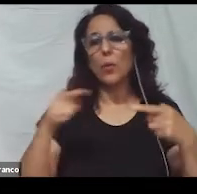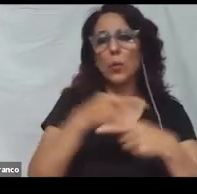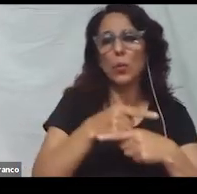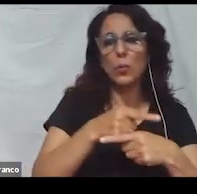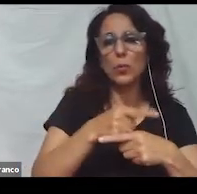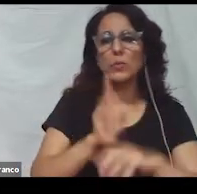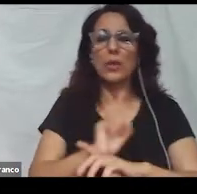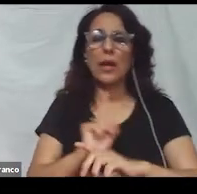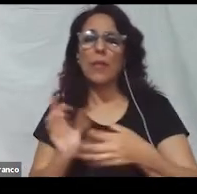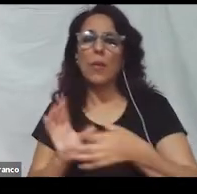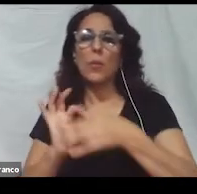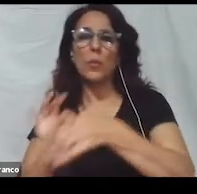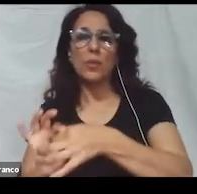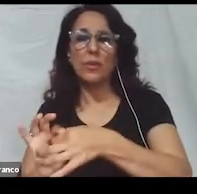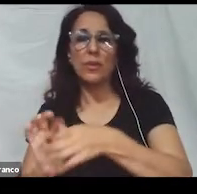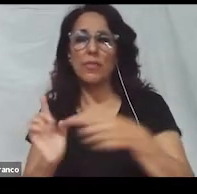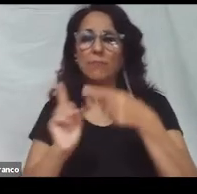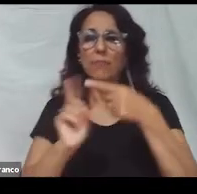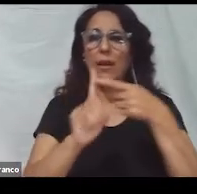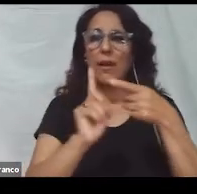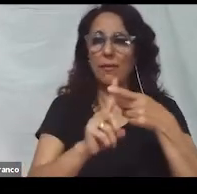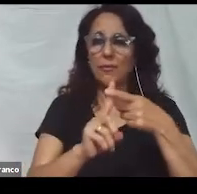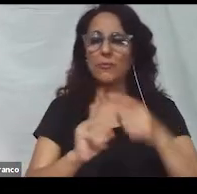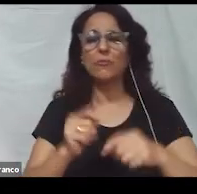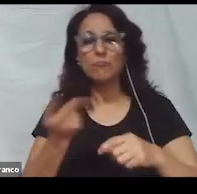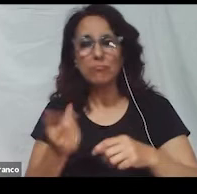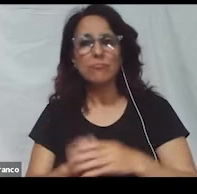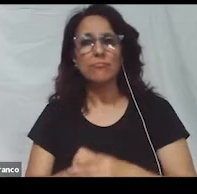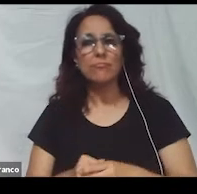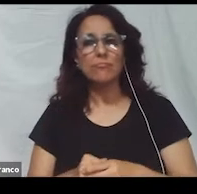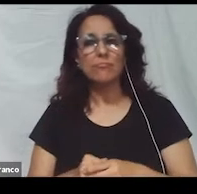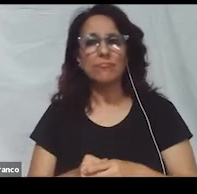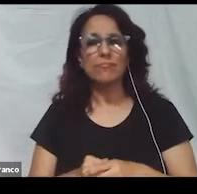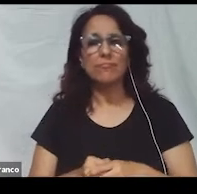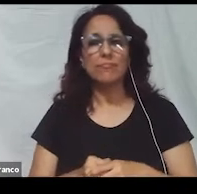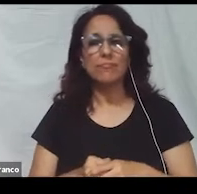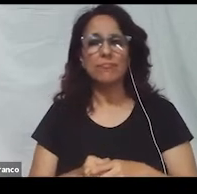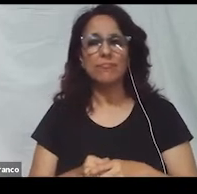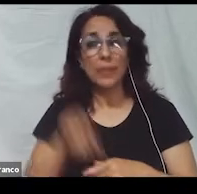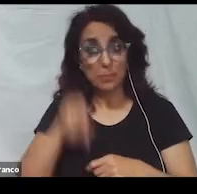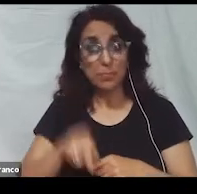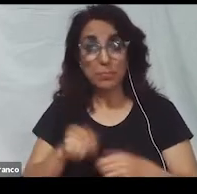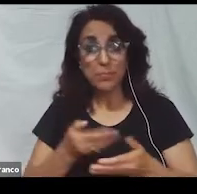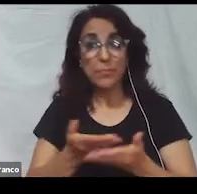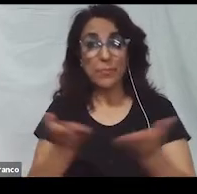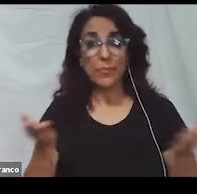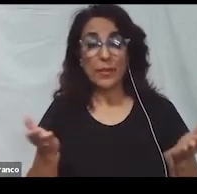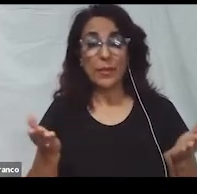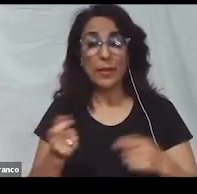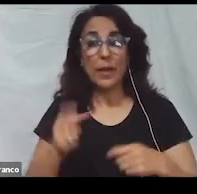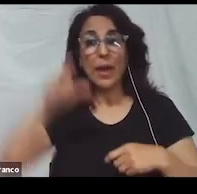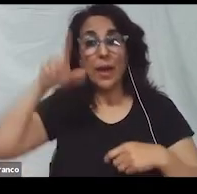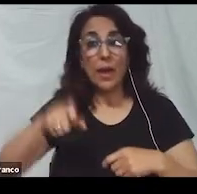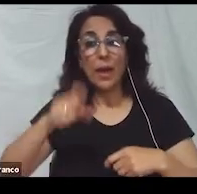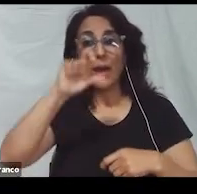cruzadas, etcétera. Hay muchos modelos. Entonces, luego pueden revisar a detalle ese enlace que tienen ahí. Entonces, por favor, no se olviden